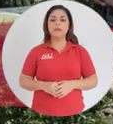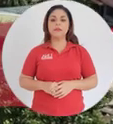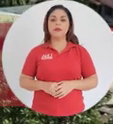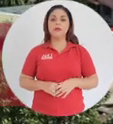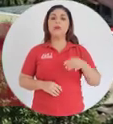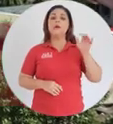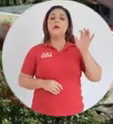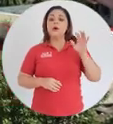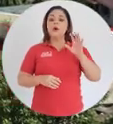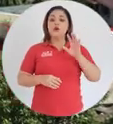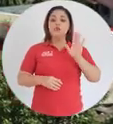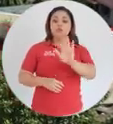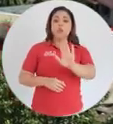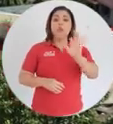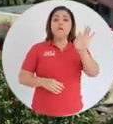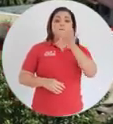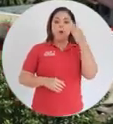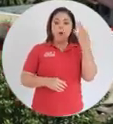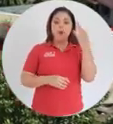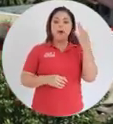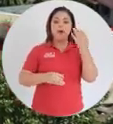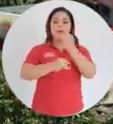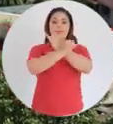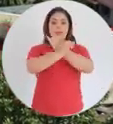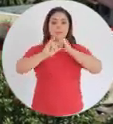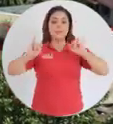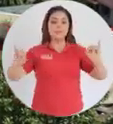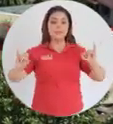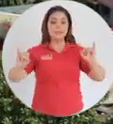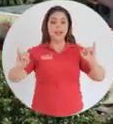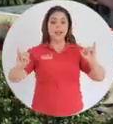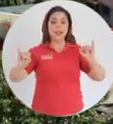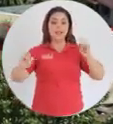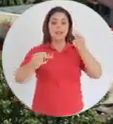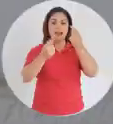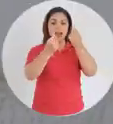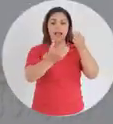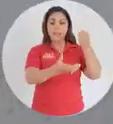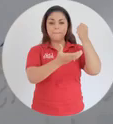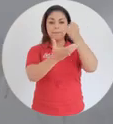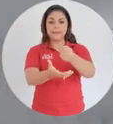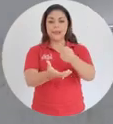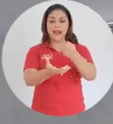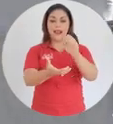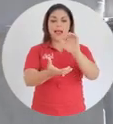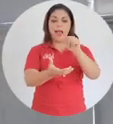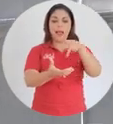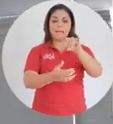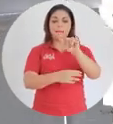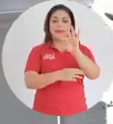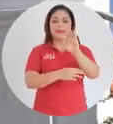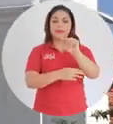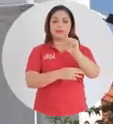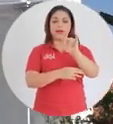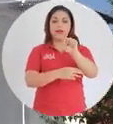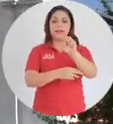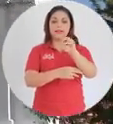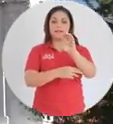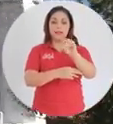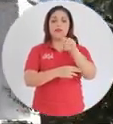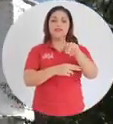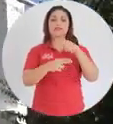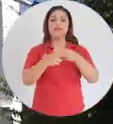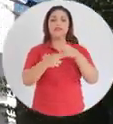al llegar a la independencia y con la independencia del capitalismo se produjo lo que se llama la acumulación